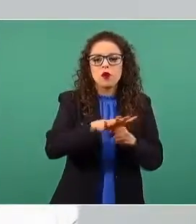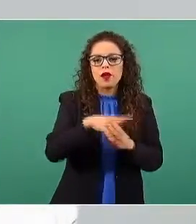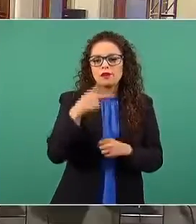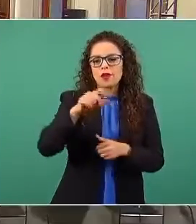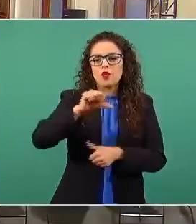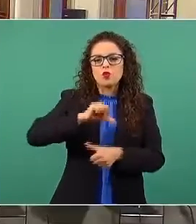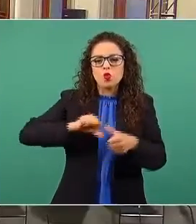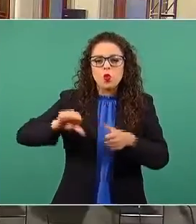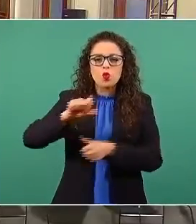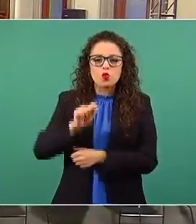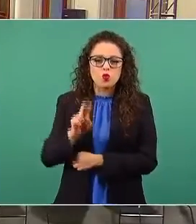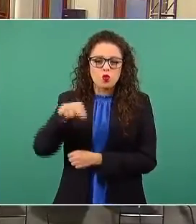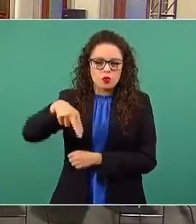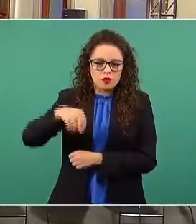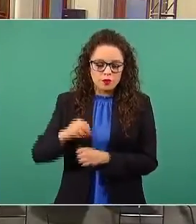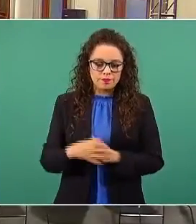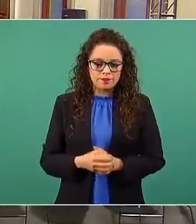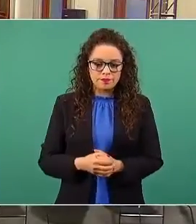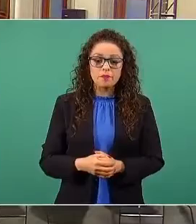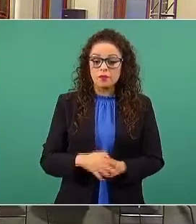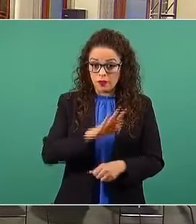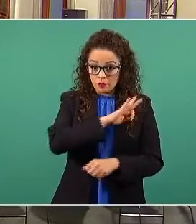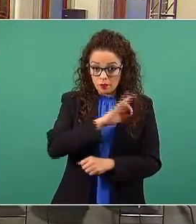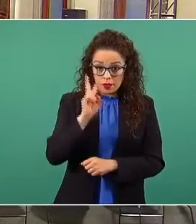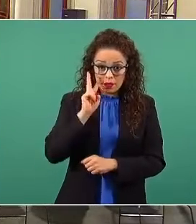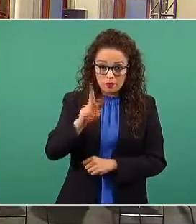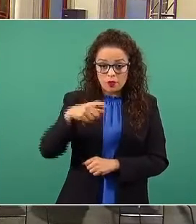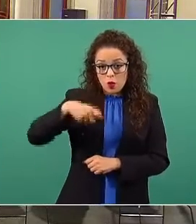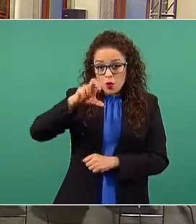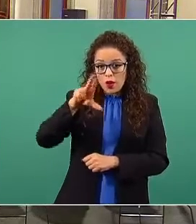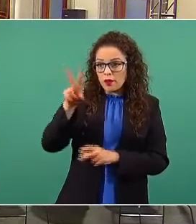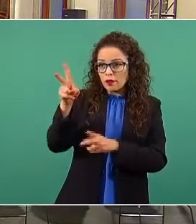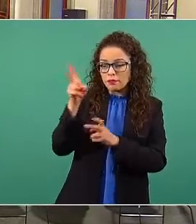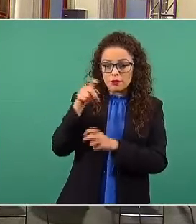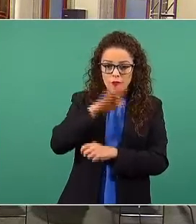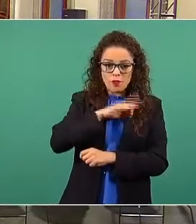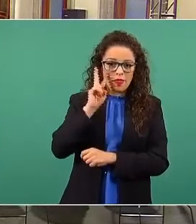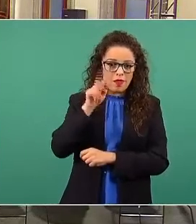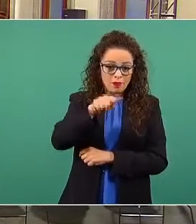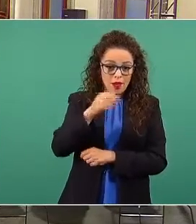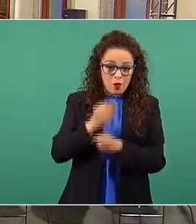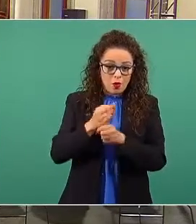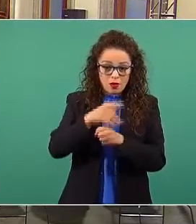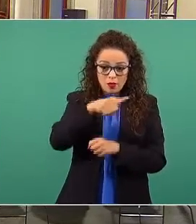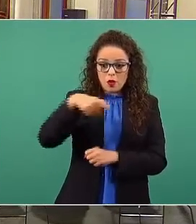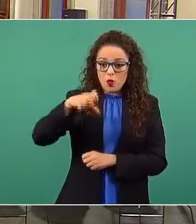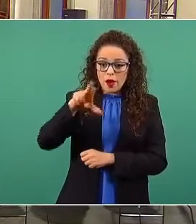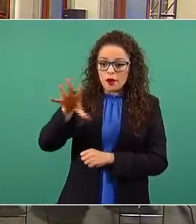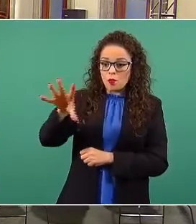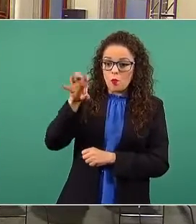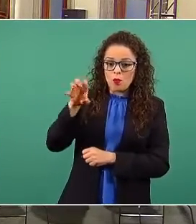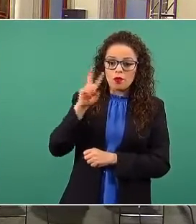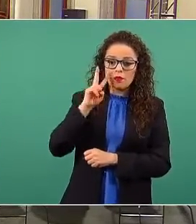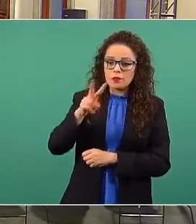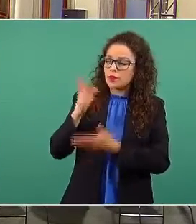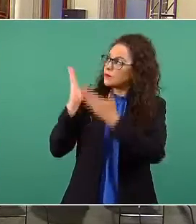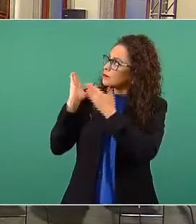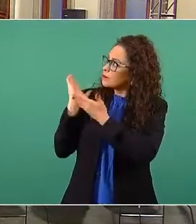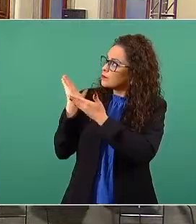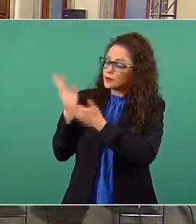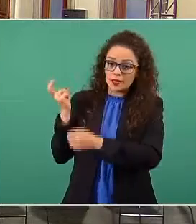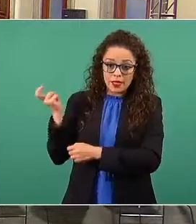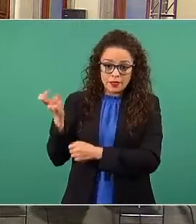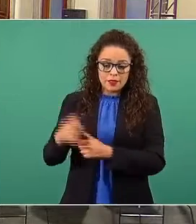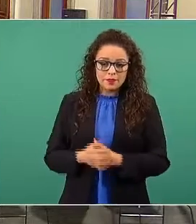está aquí disponible el QR ahorita en pantalla. Usted que está en casa, ahorita si le toma rápidamente una foto a este código